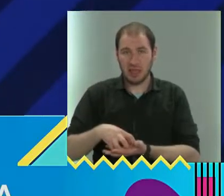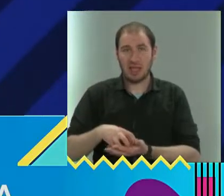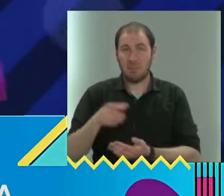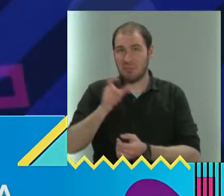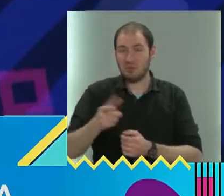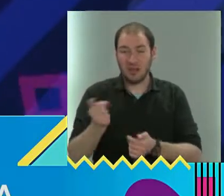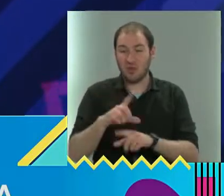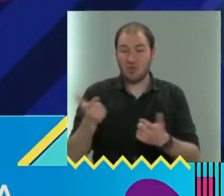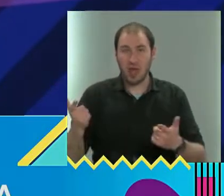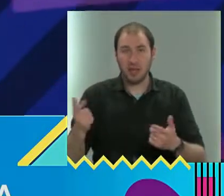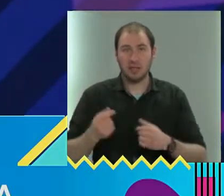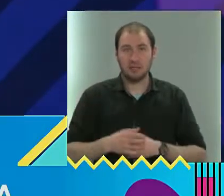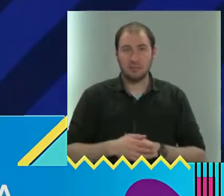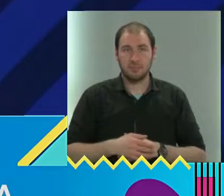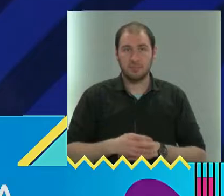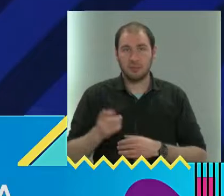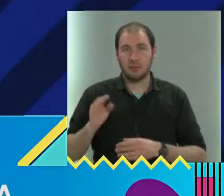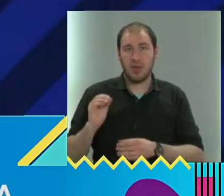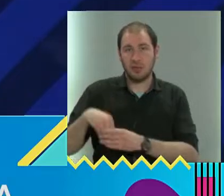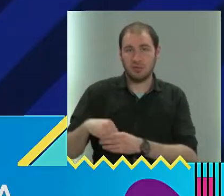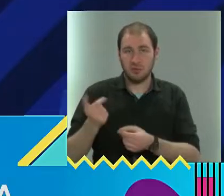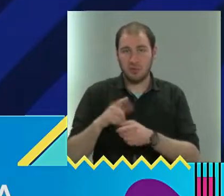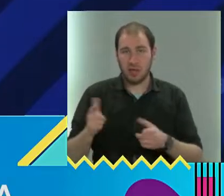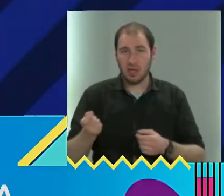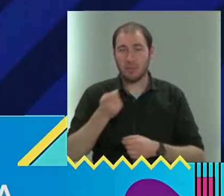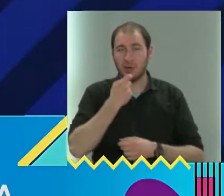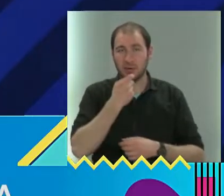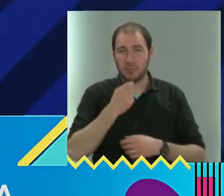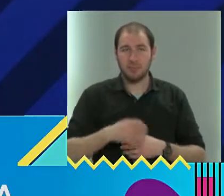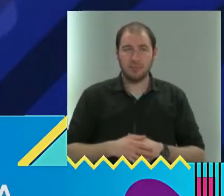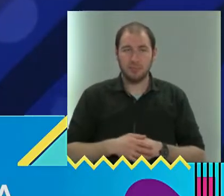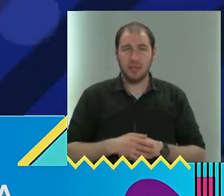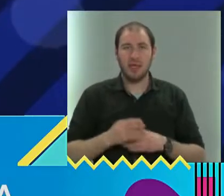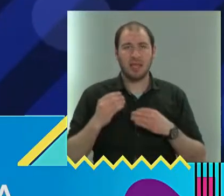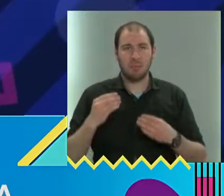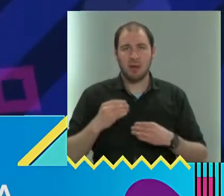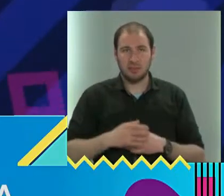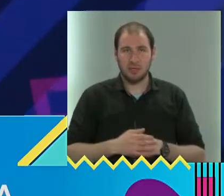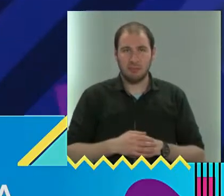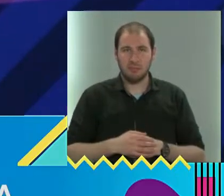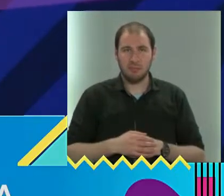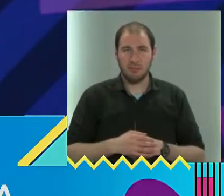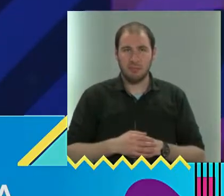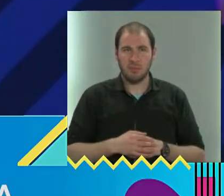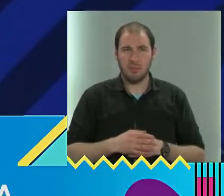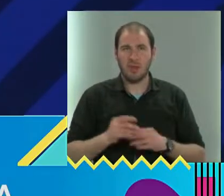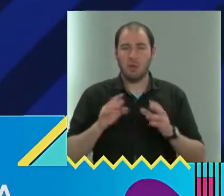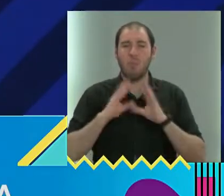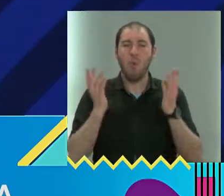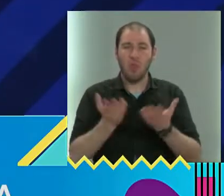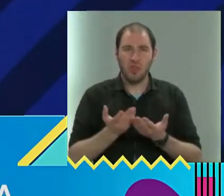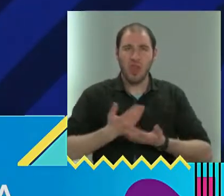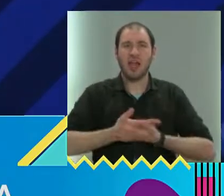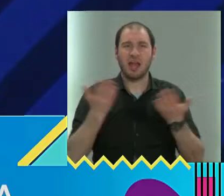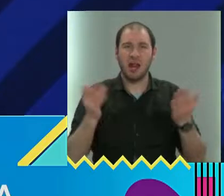las personas para incorporarse. Y de hecho, por ejemplo, ¿qué nos pasa? Que tenemos en un mundo globalizado, que